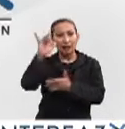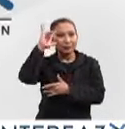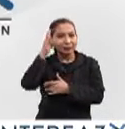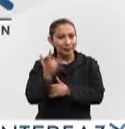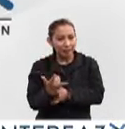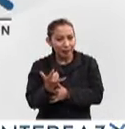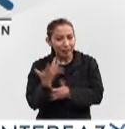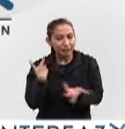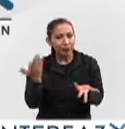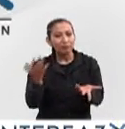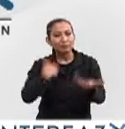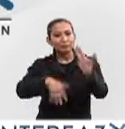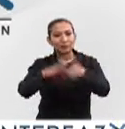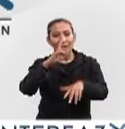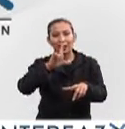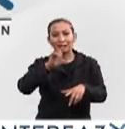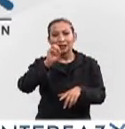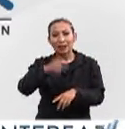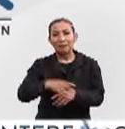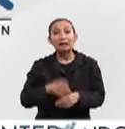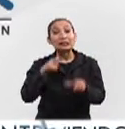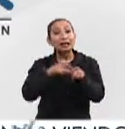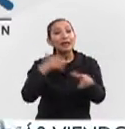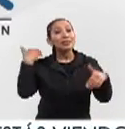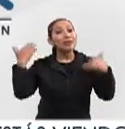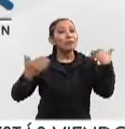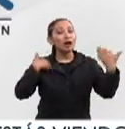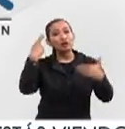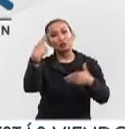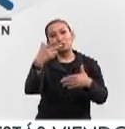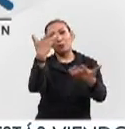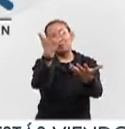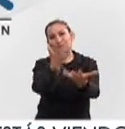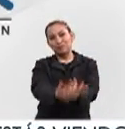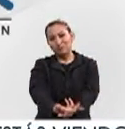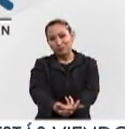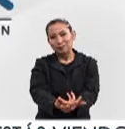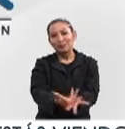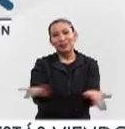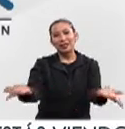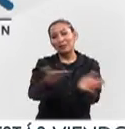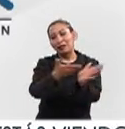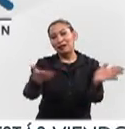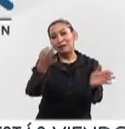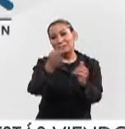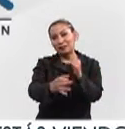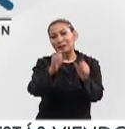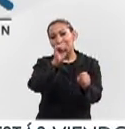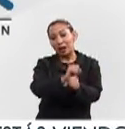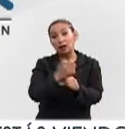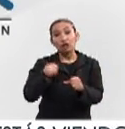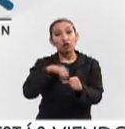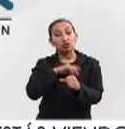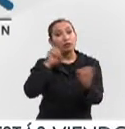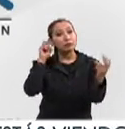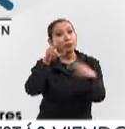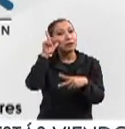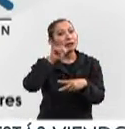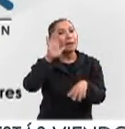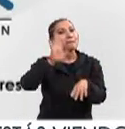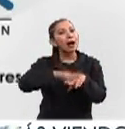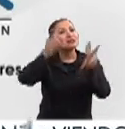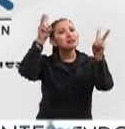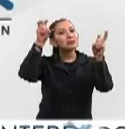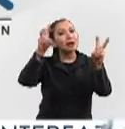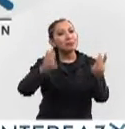Griselda Yebra, quien está en la Lengua de Señas Mexicana. Sigan disfrutando su puente, este largo fin de semana. Nosotros nos vemos mañana con